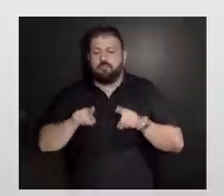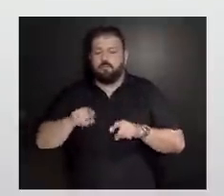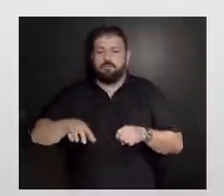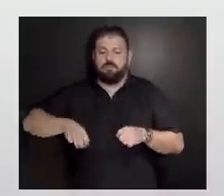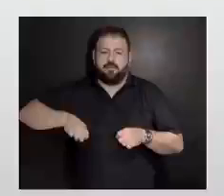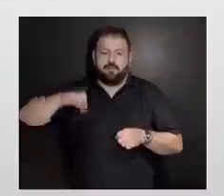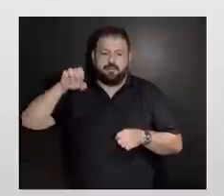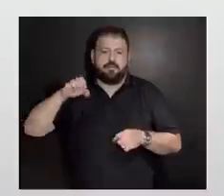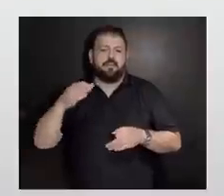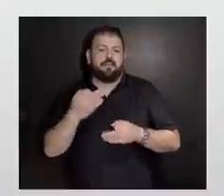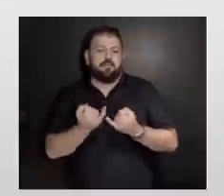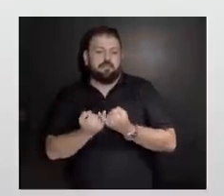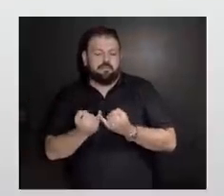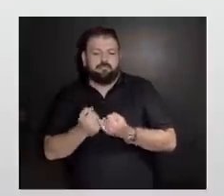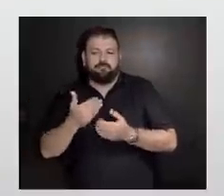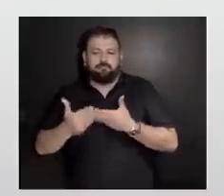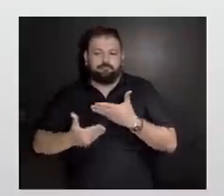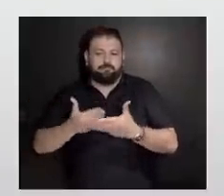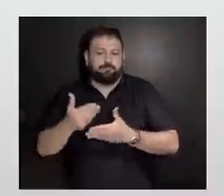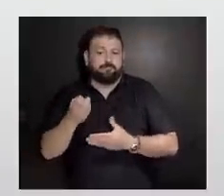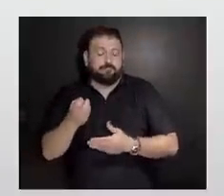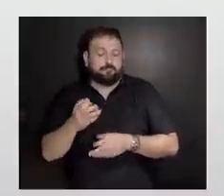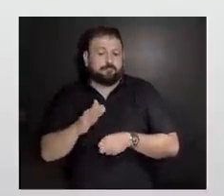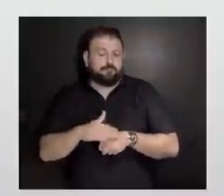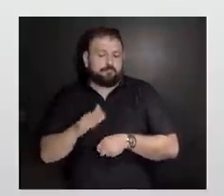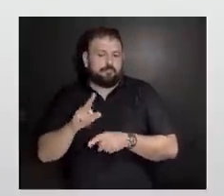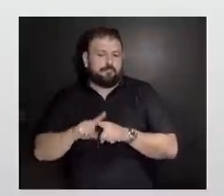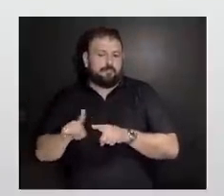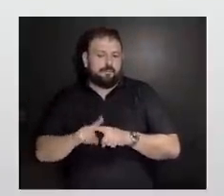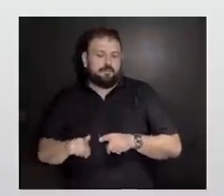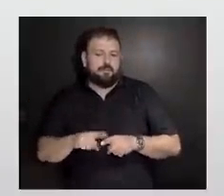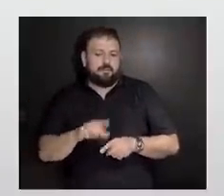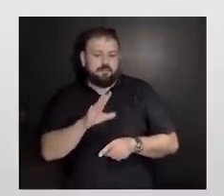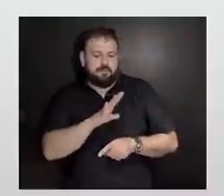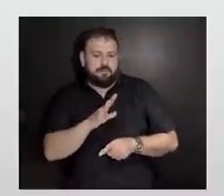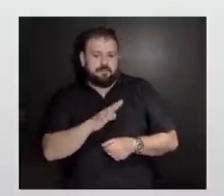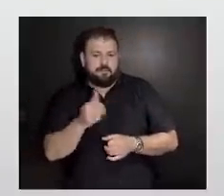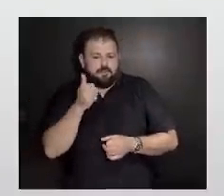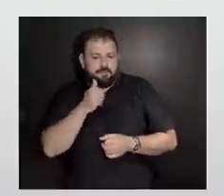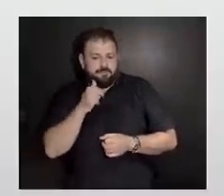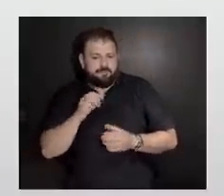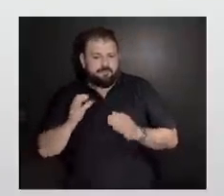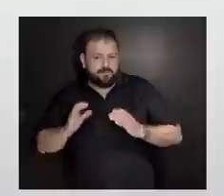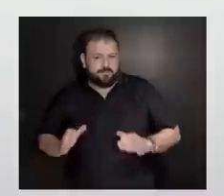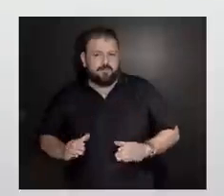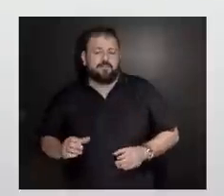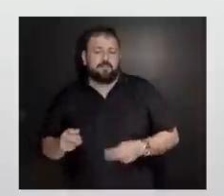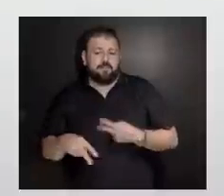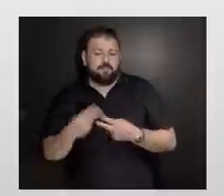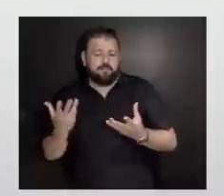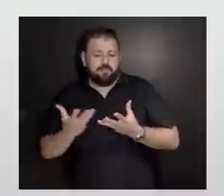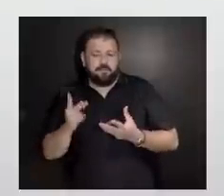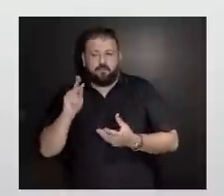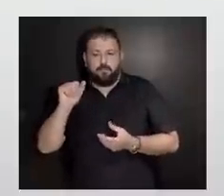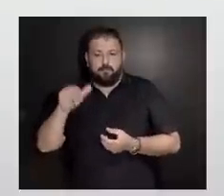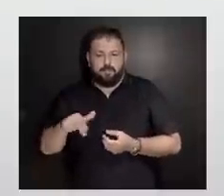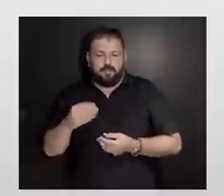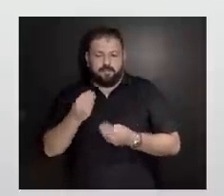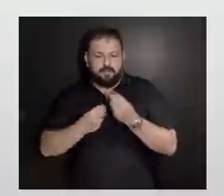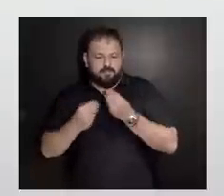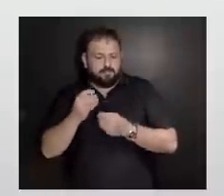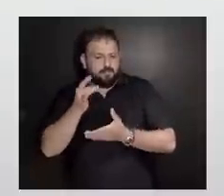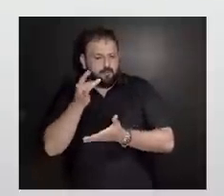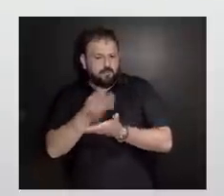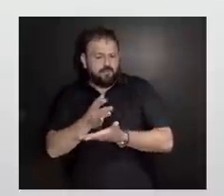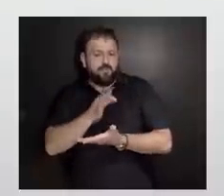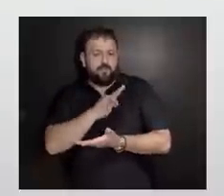su estatura, de su género, o sea, son varias circunstancias de su actividad física que le van a hacer un plan de alimentación único donde les